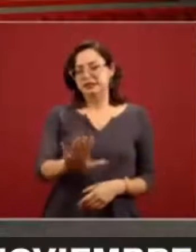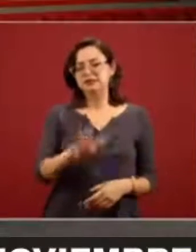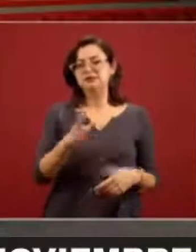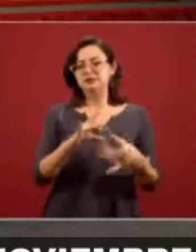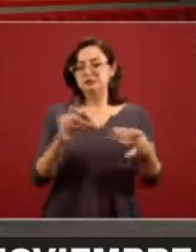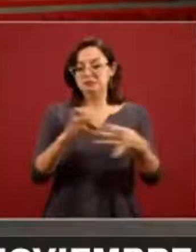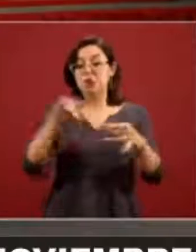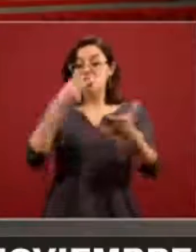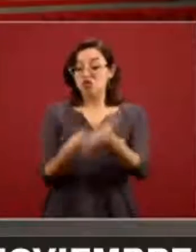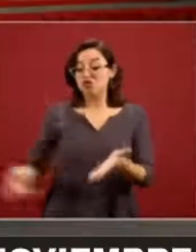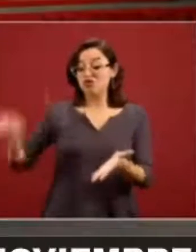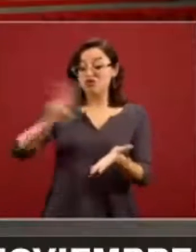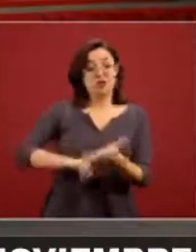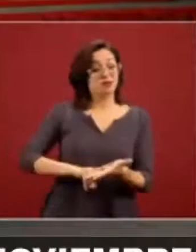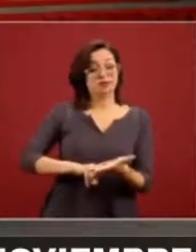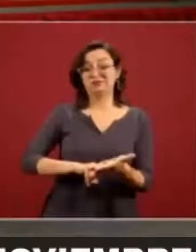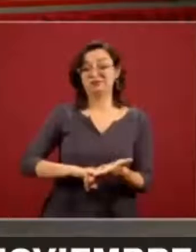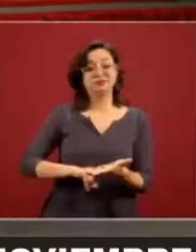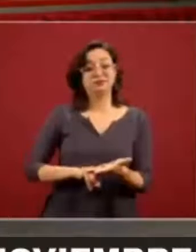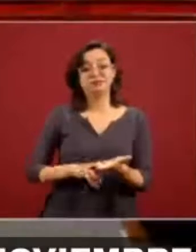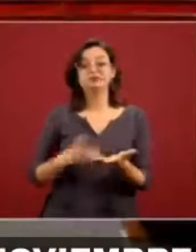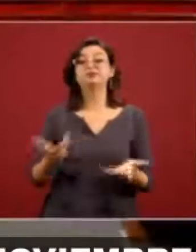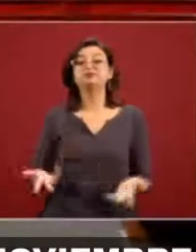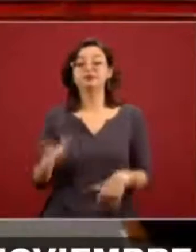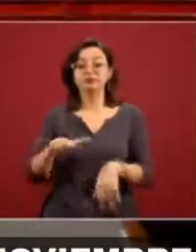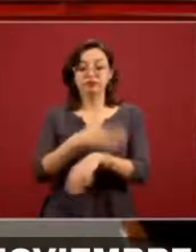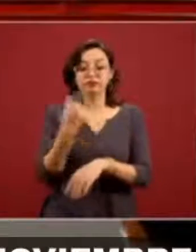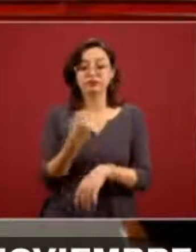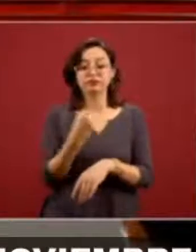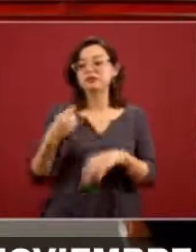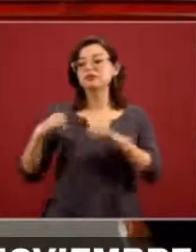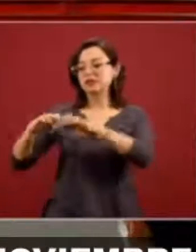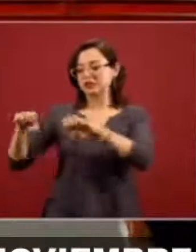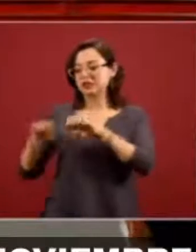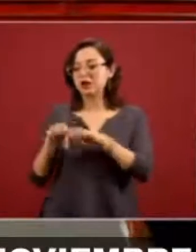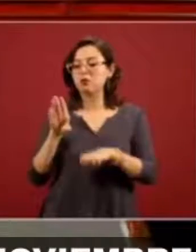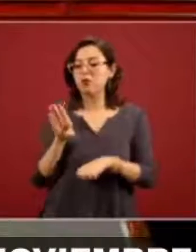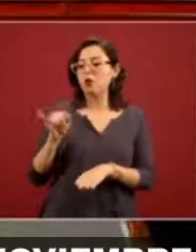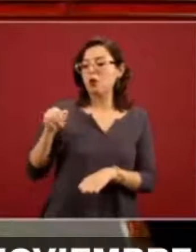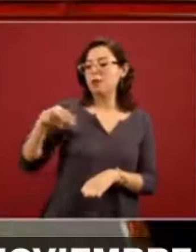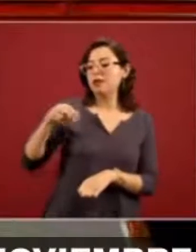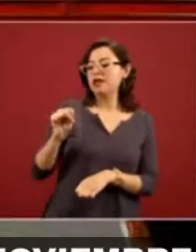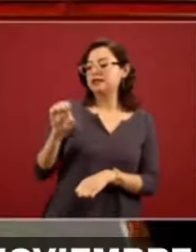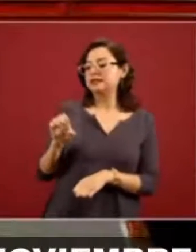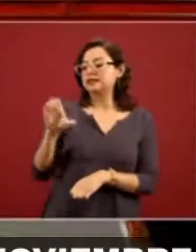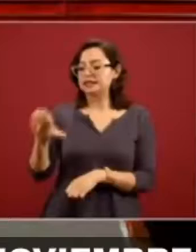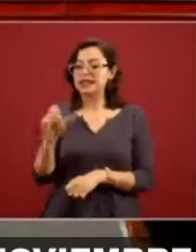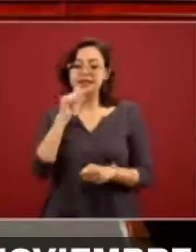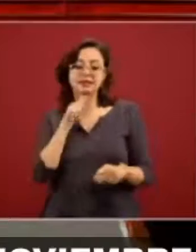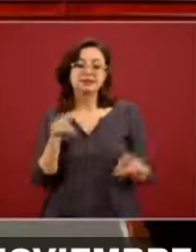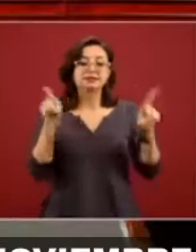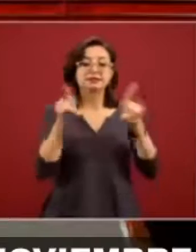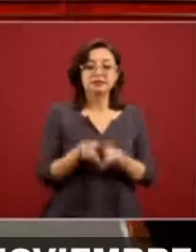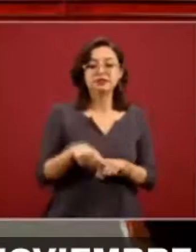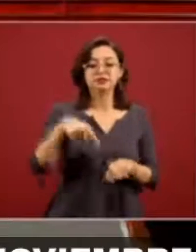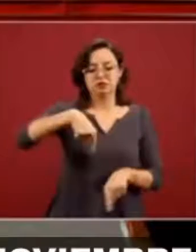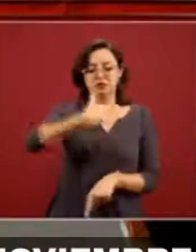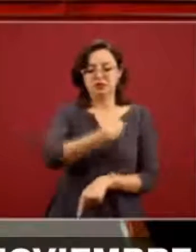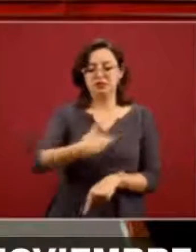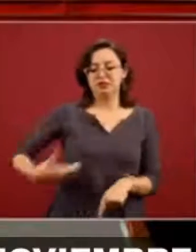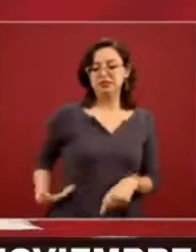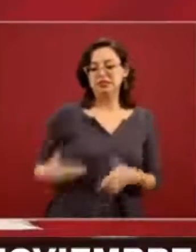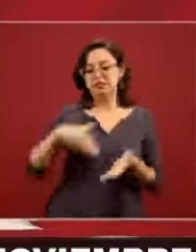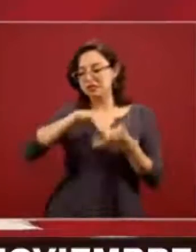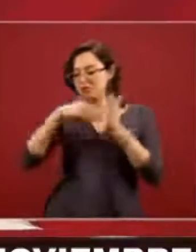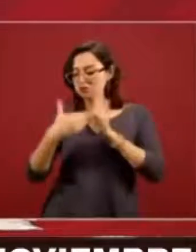Gracias, señor presidente.